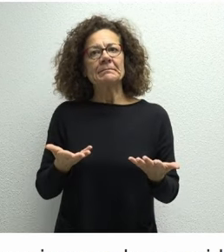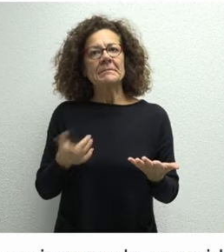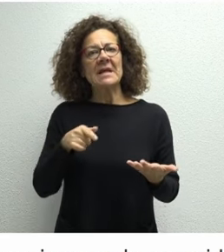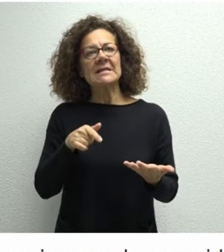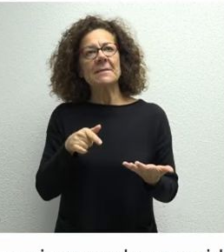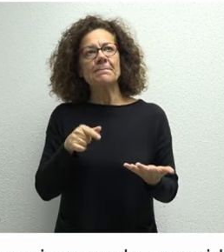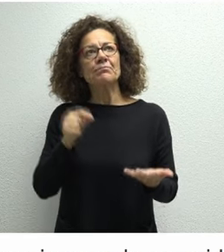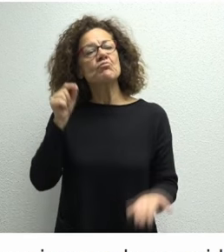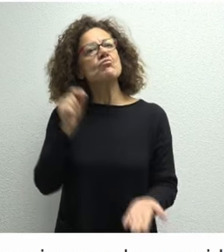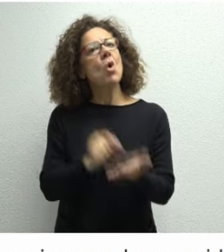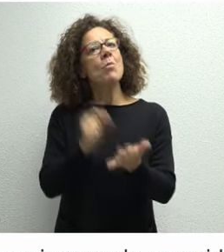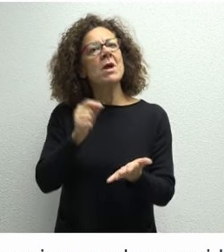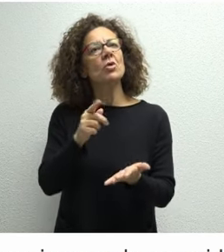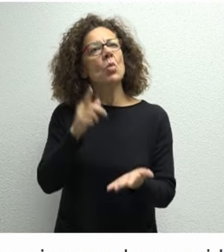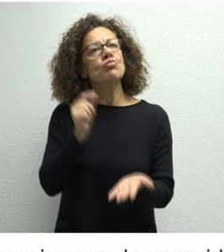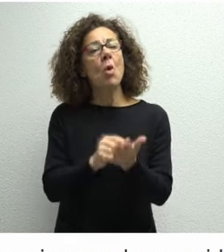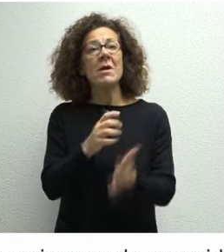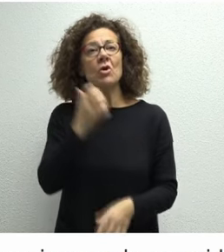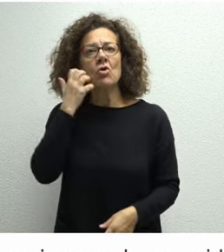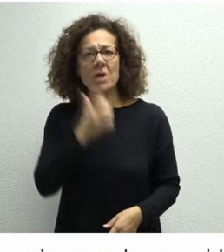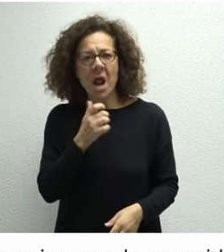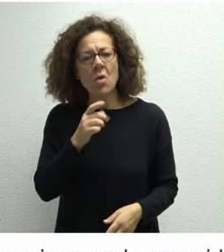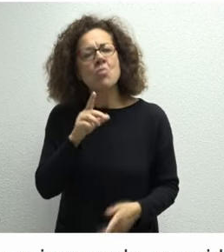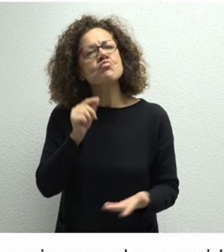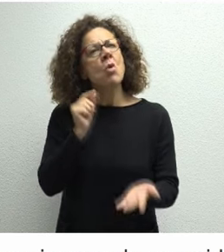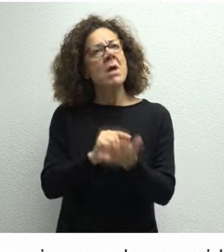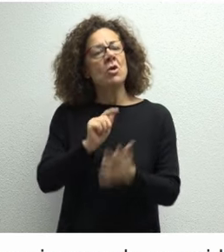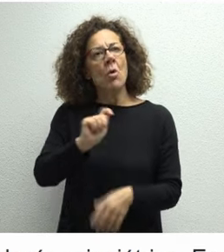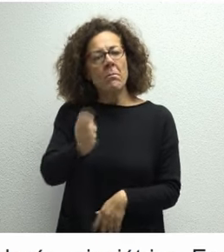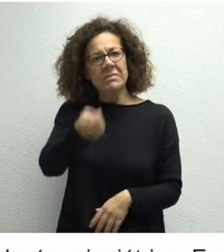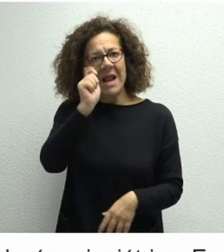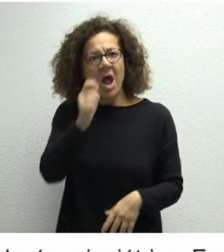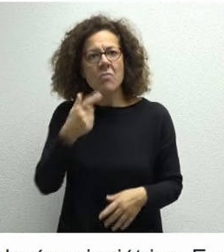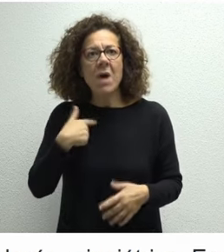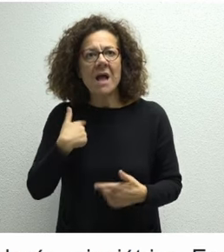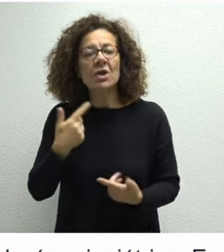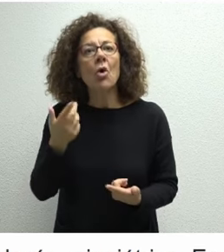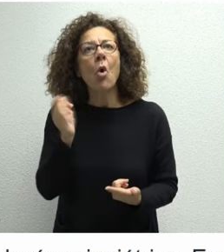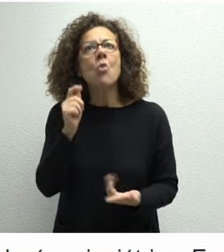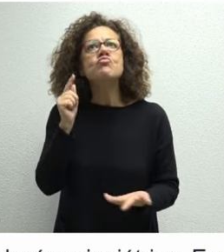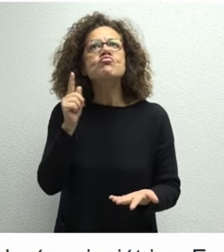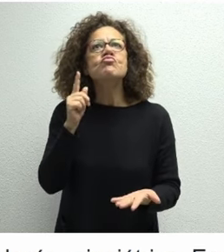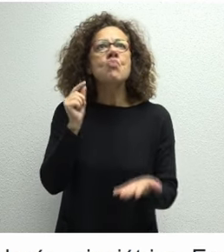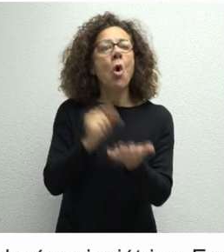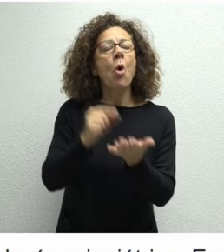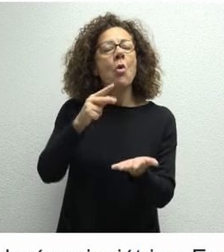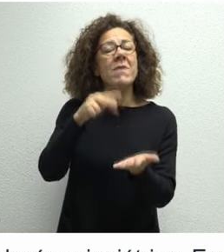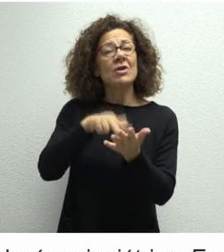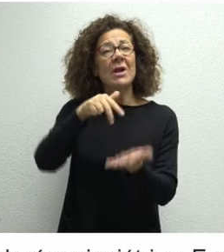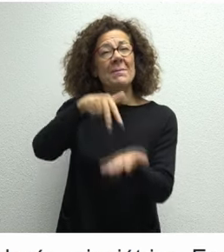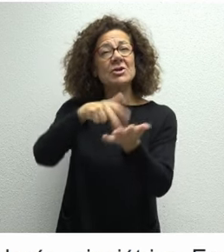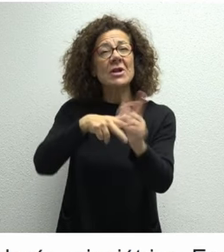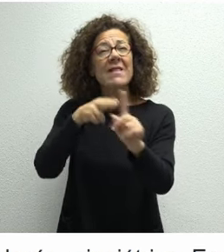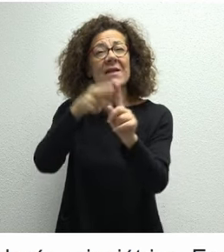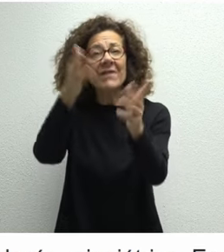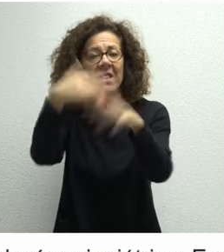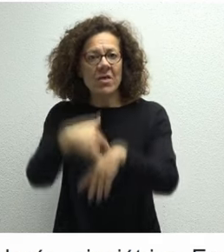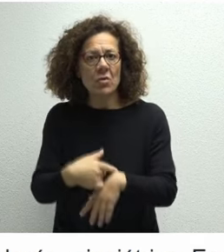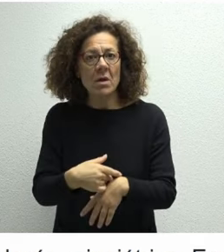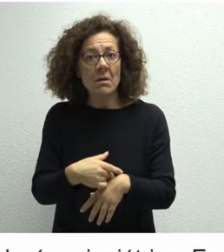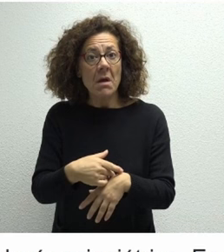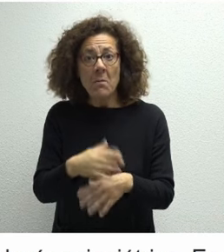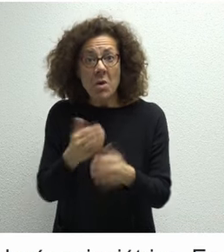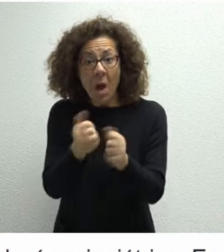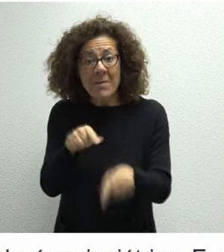ese momento un momento extraño un momento traumático vale un momento en el que no hubiera su persona de referencia pero Más allá de eso